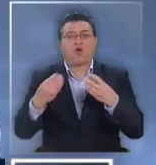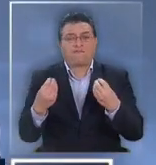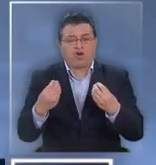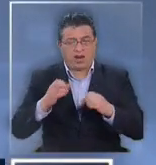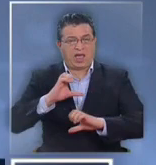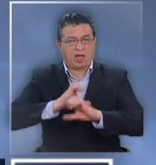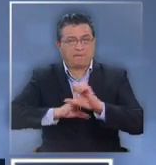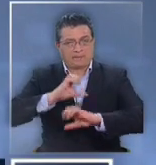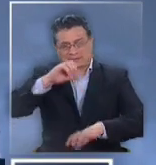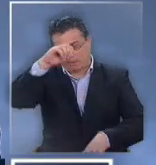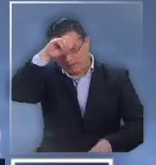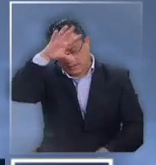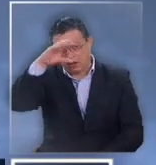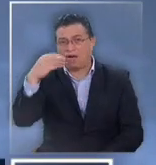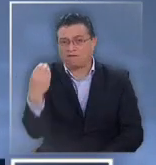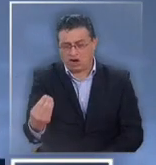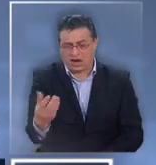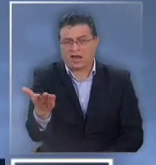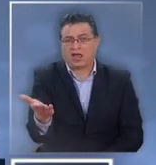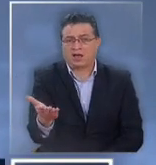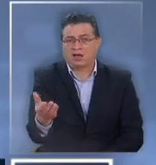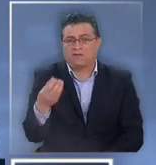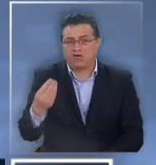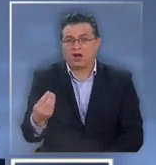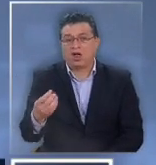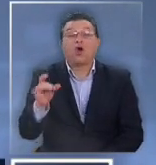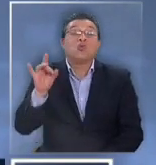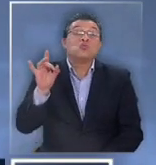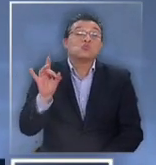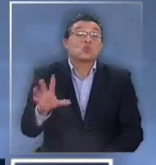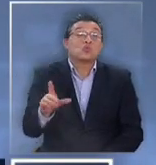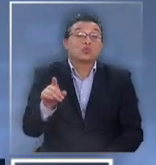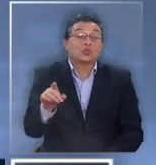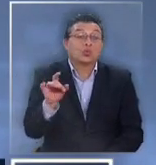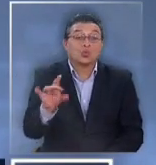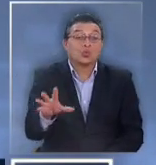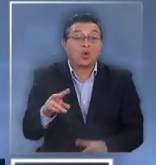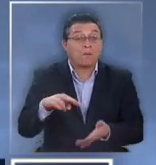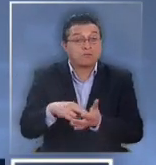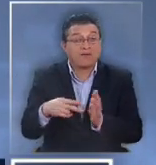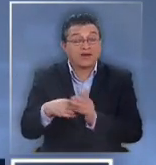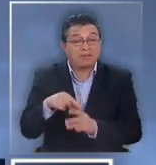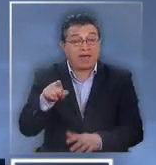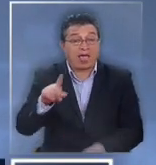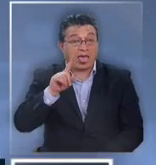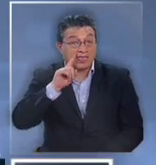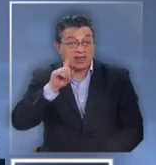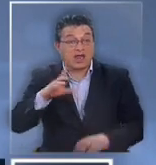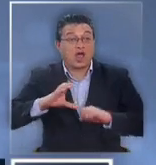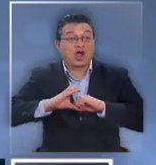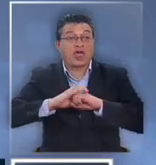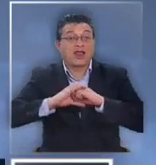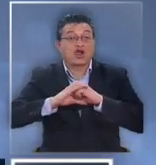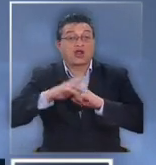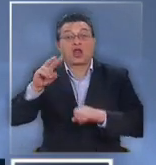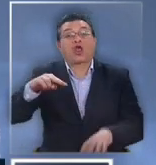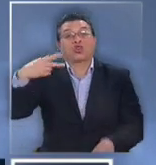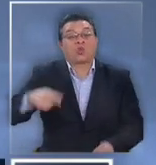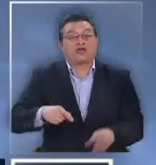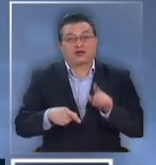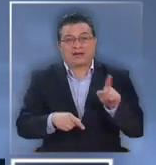minera lo único el único problema que ha tenido codelco es el dueño